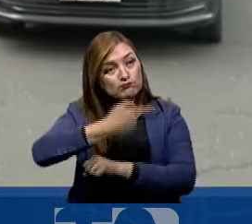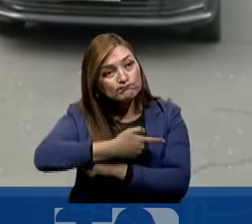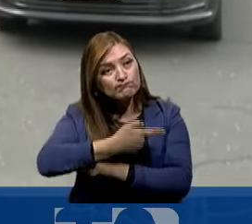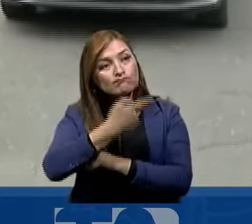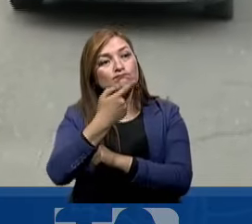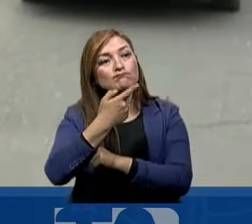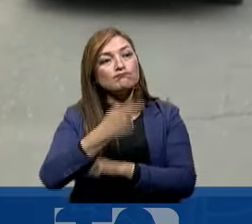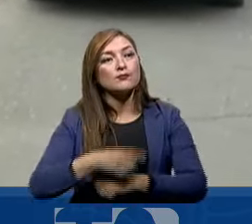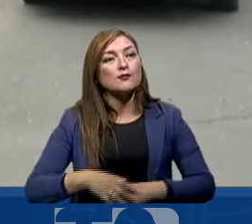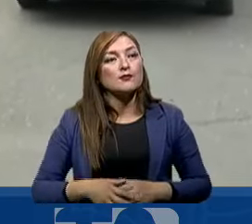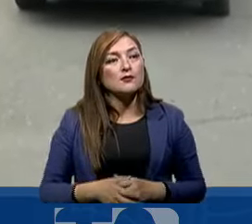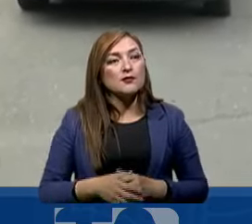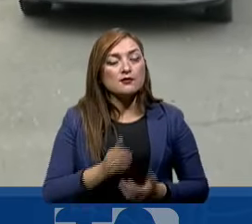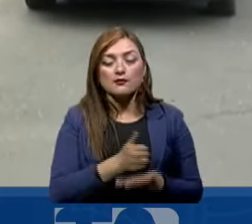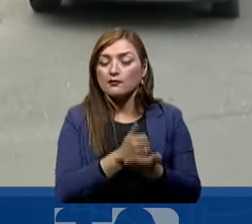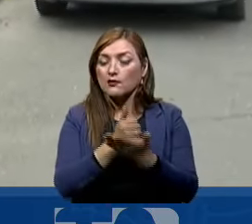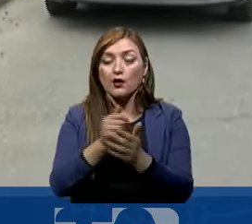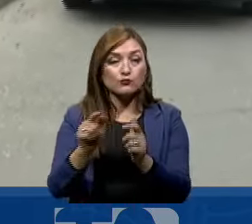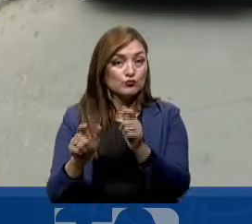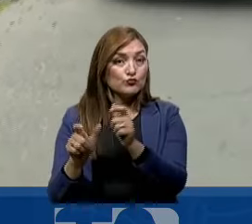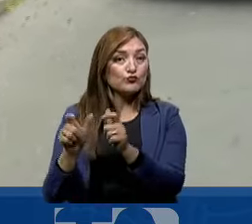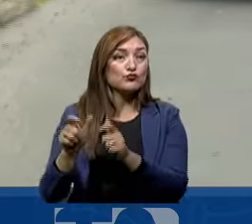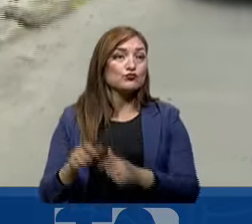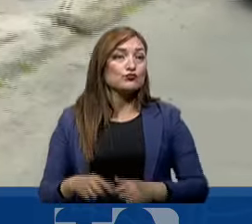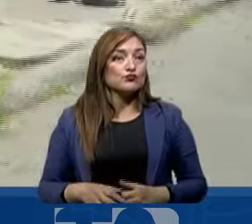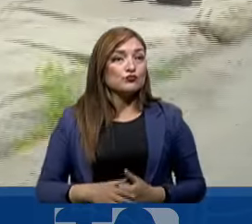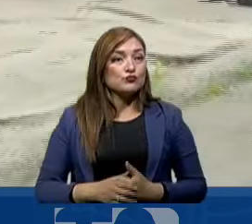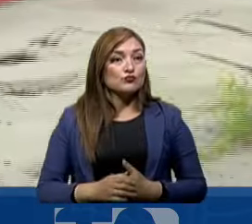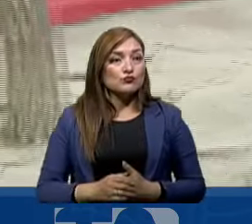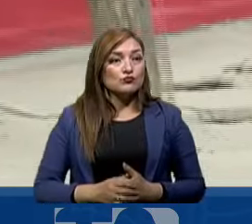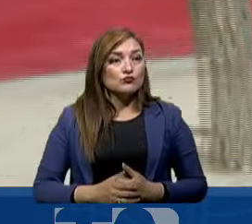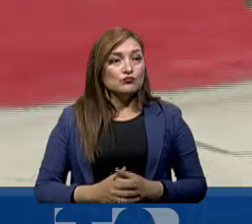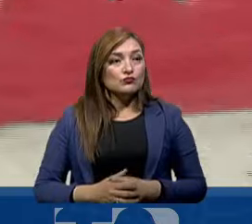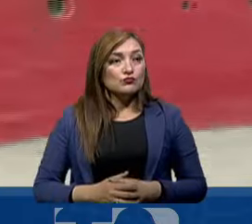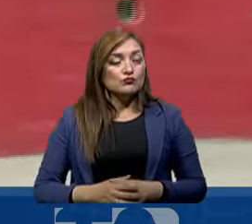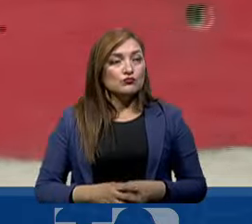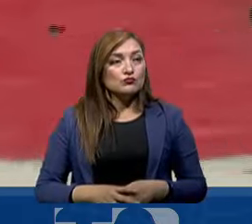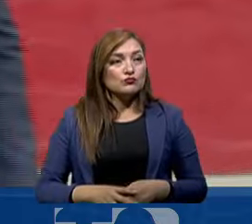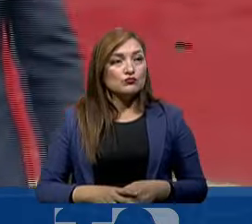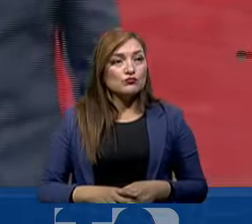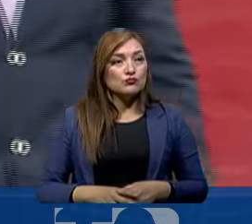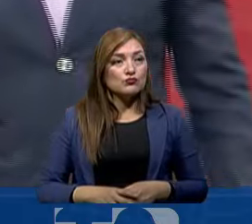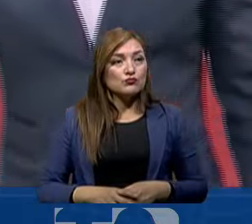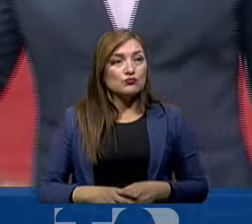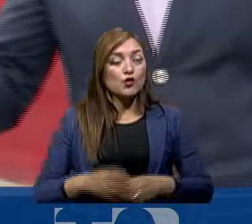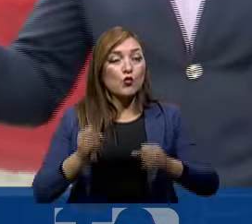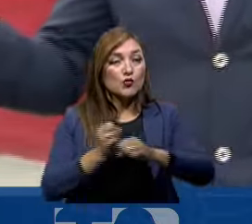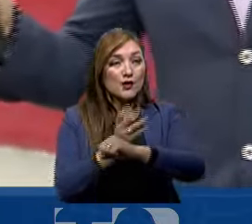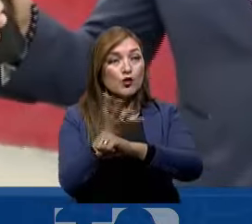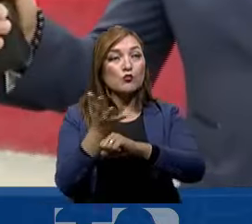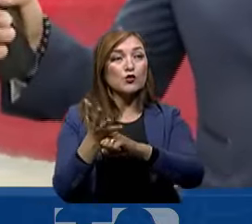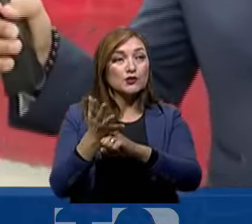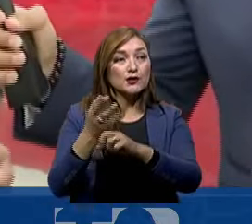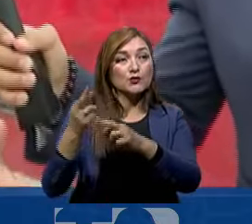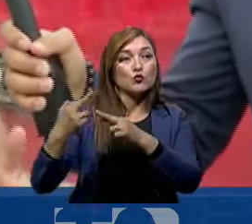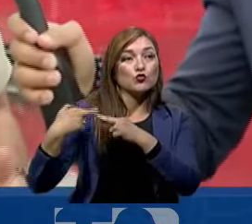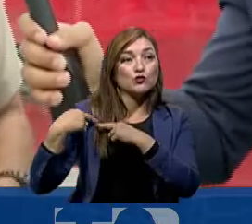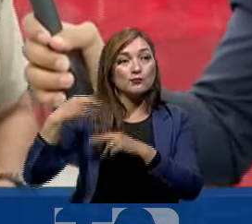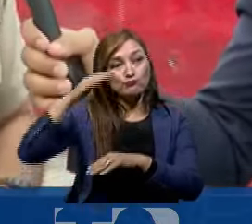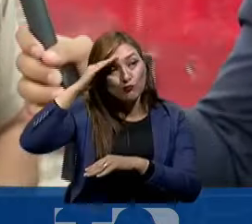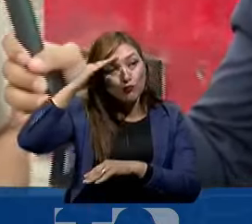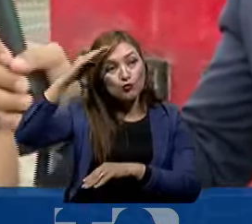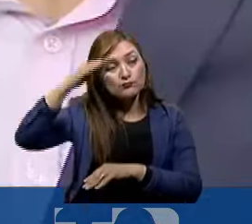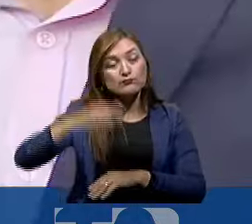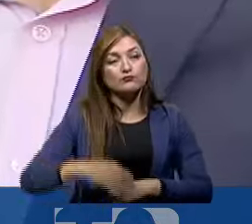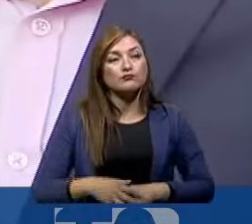de siempre para beneficio de ellos. Y también como una recomendación adicional, esta es una responsabilidad netamente de la policía, si bien es